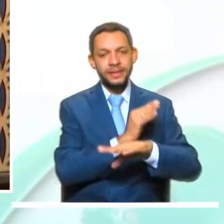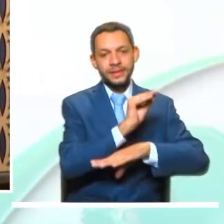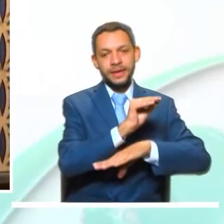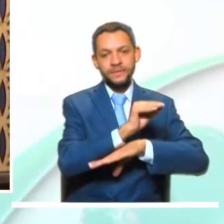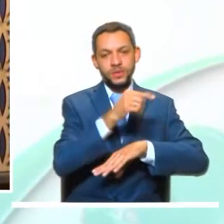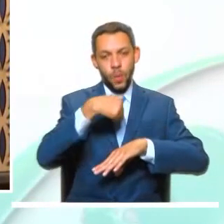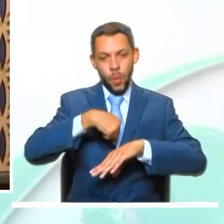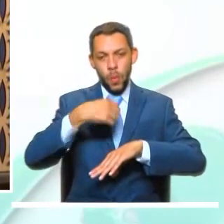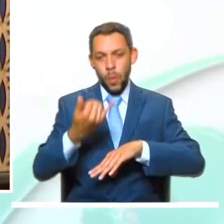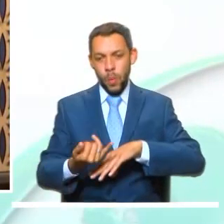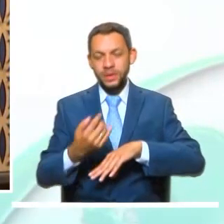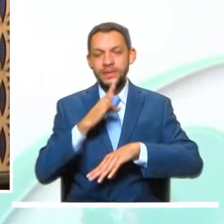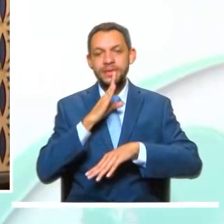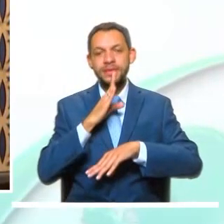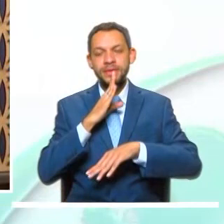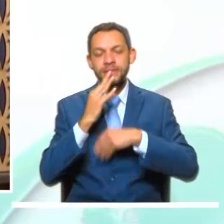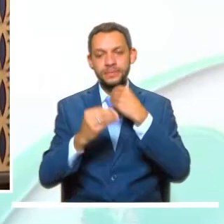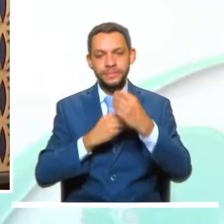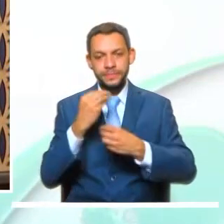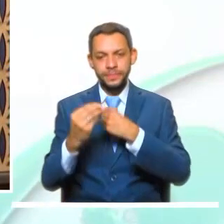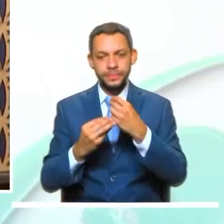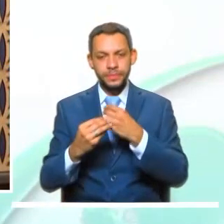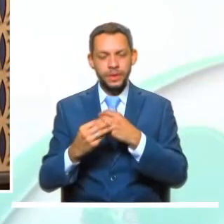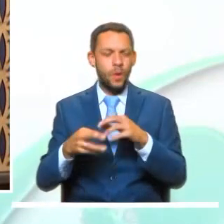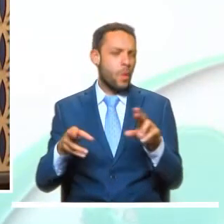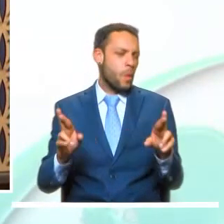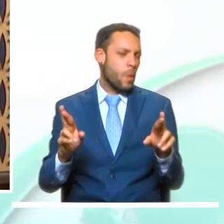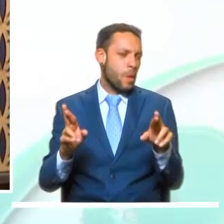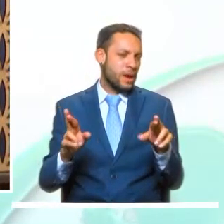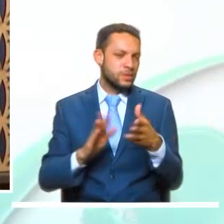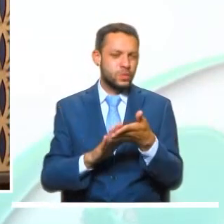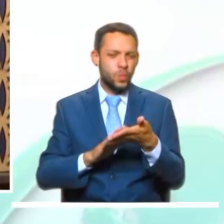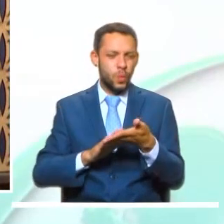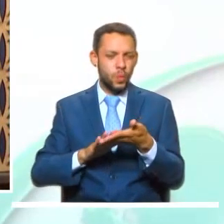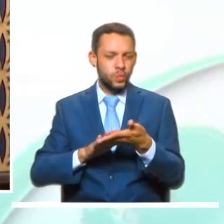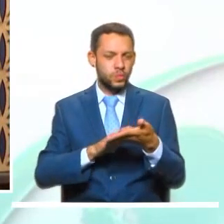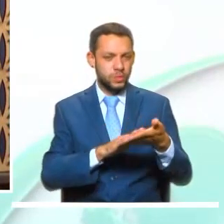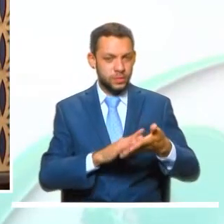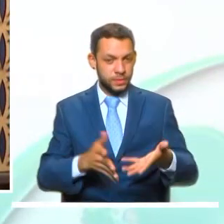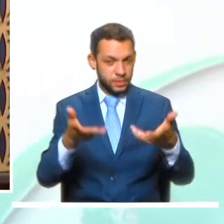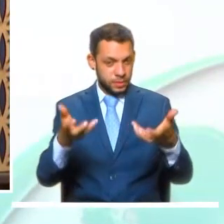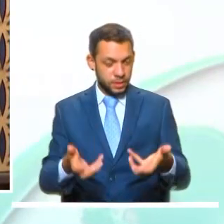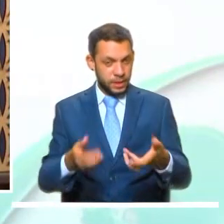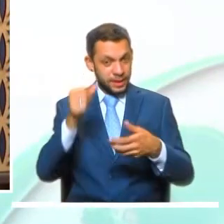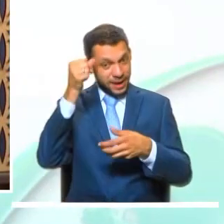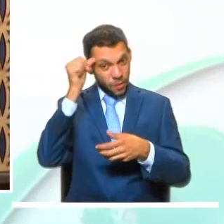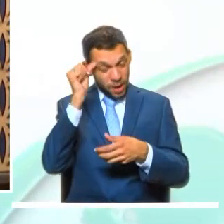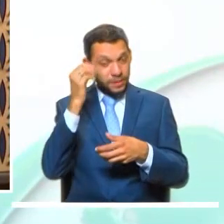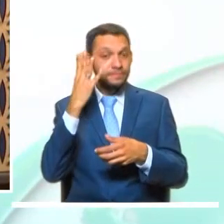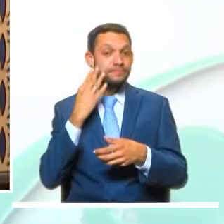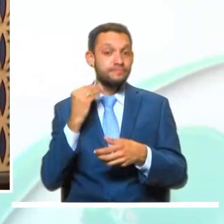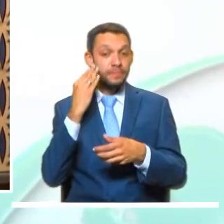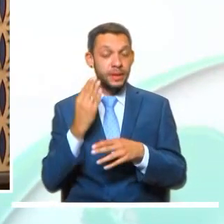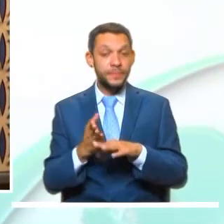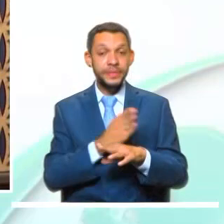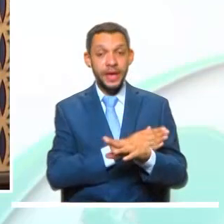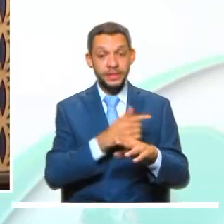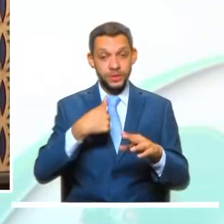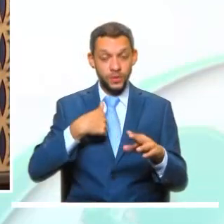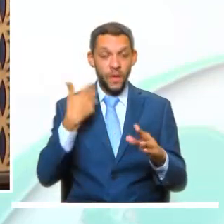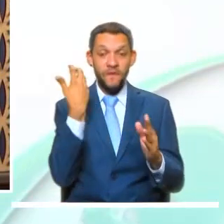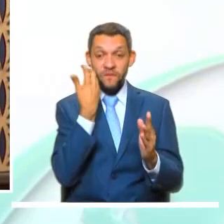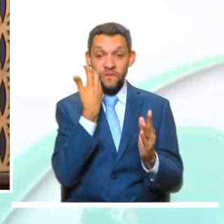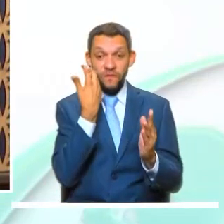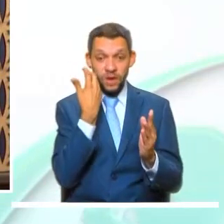consulta y no quisiera que se repitiera porque realmente cuando yo me sentí a escribir con mi hijo el libro de las 100